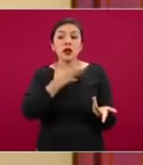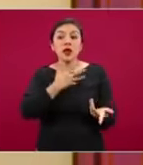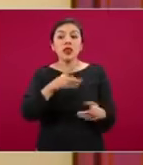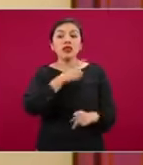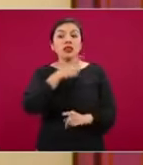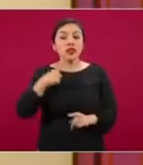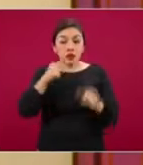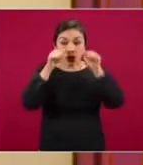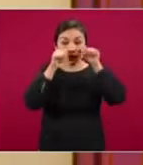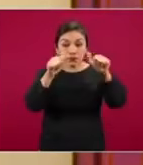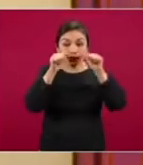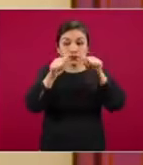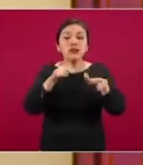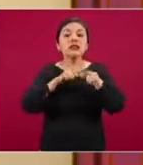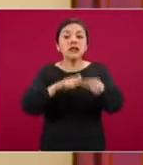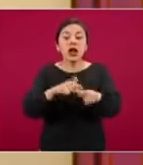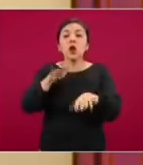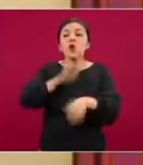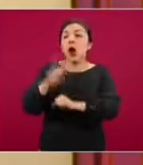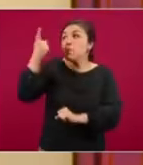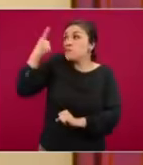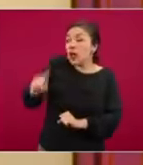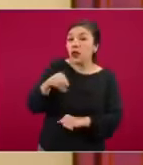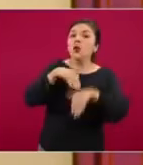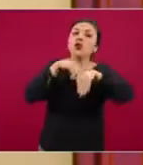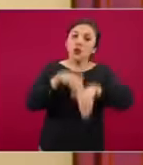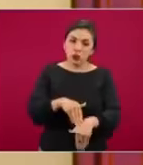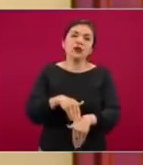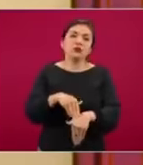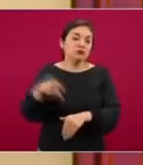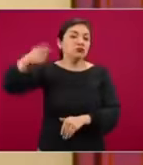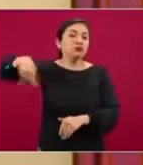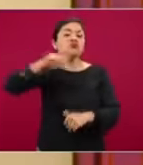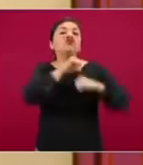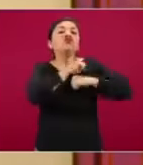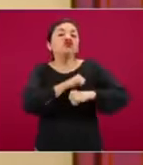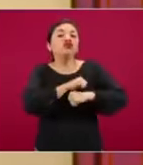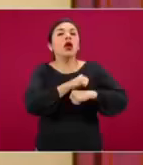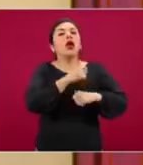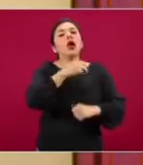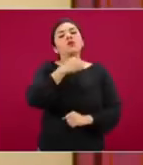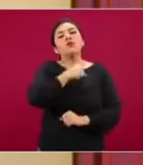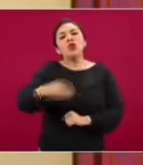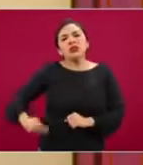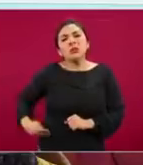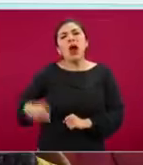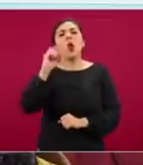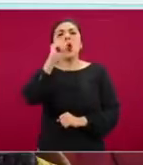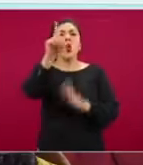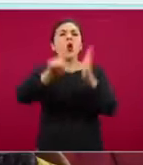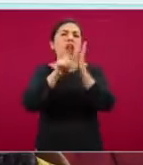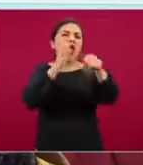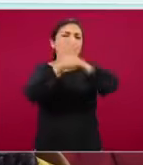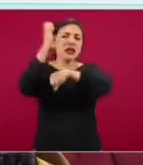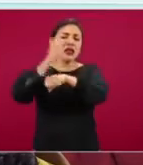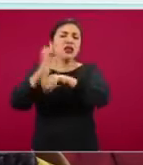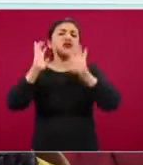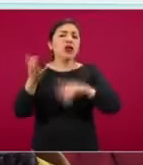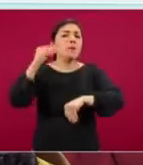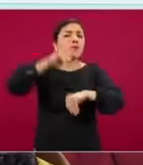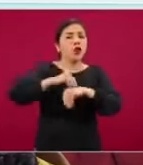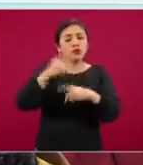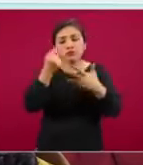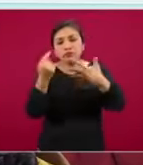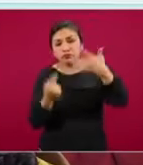que atender las recomendaciones que las autoridades sanitarias locales, tanto estatales como municipales, han implementado durante este